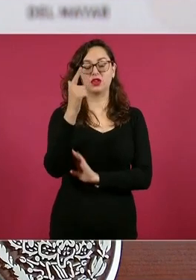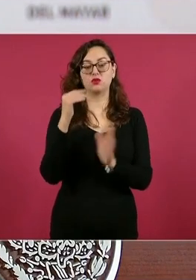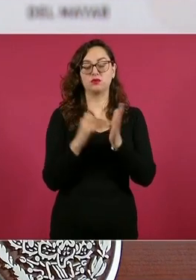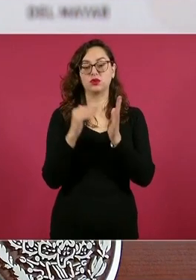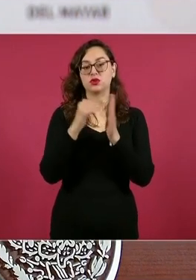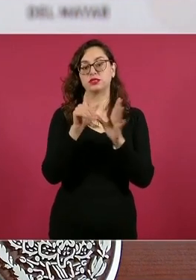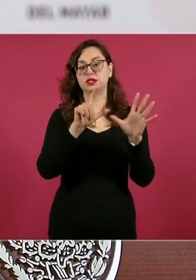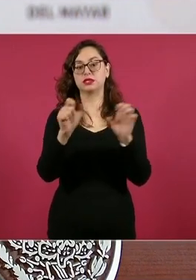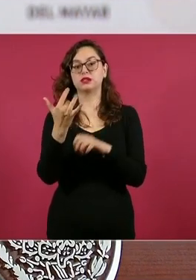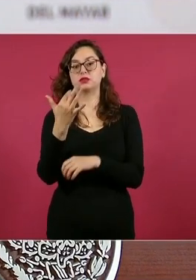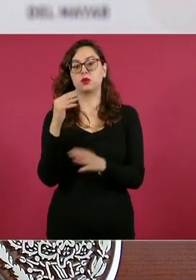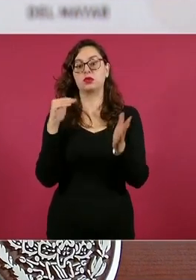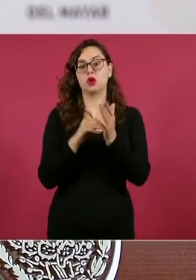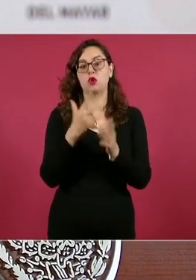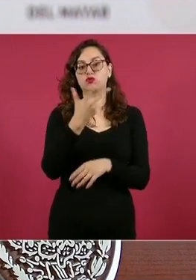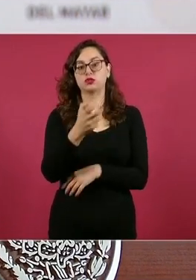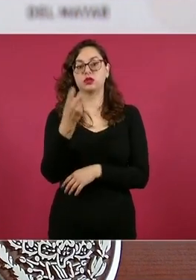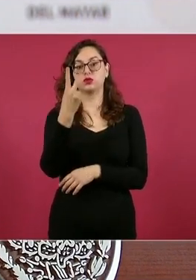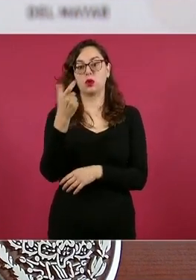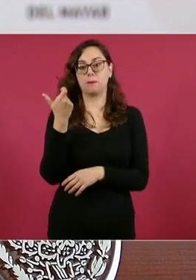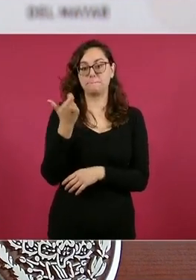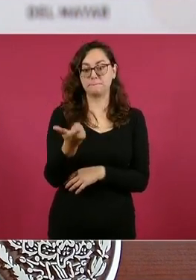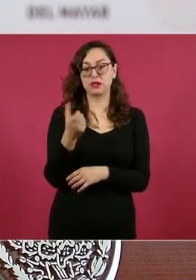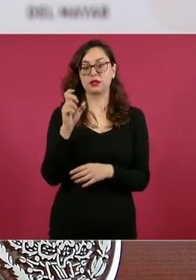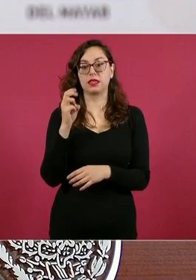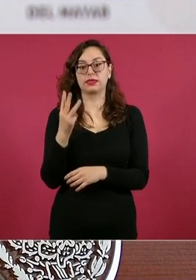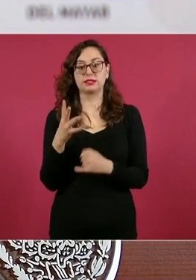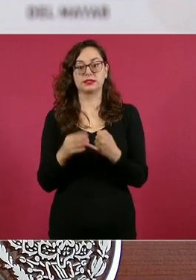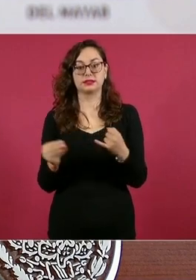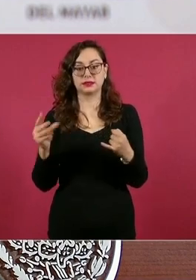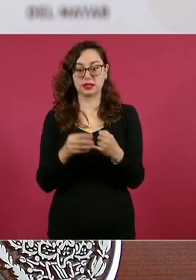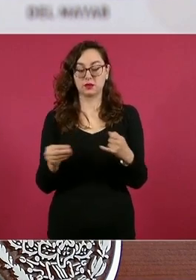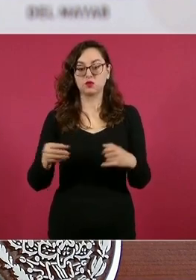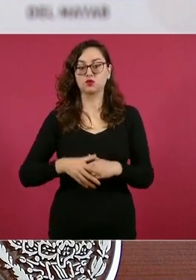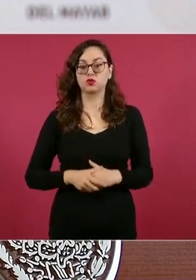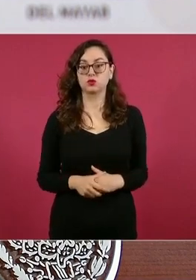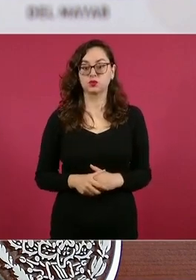m752 82 pes con